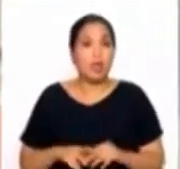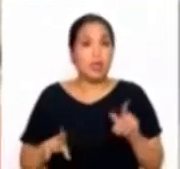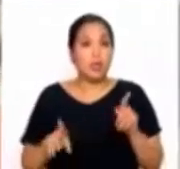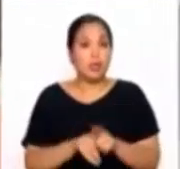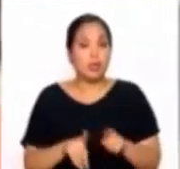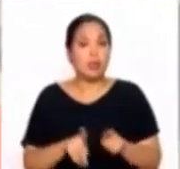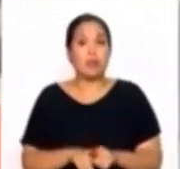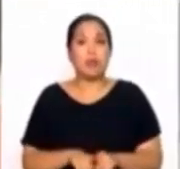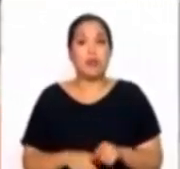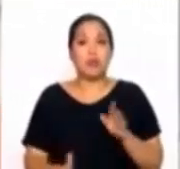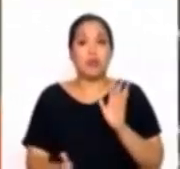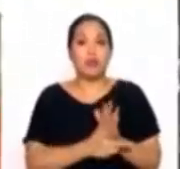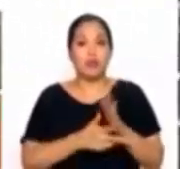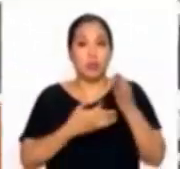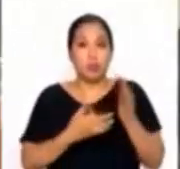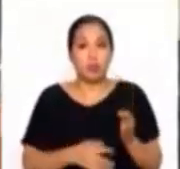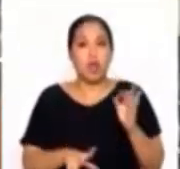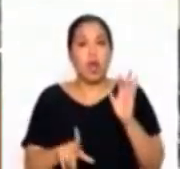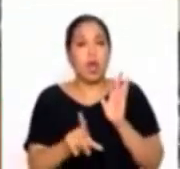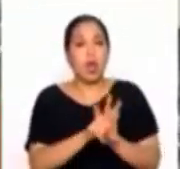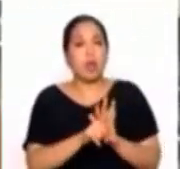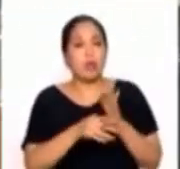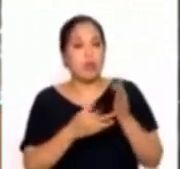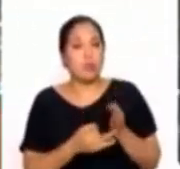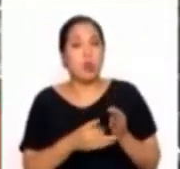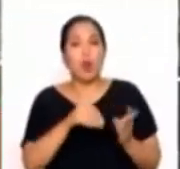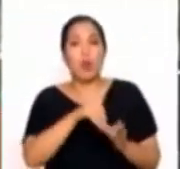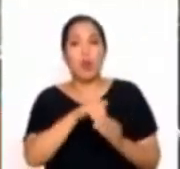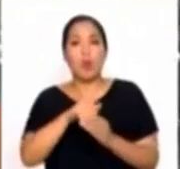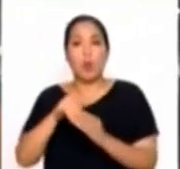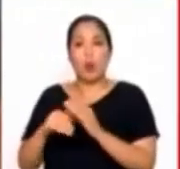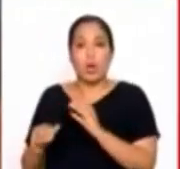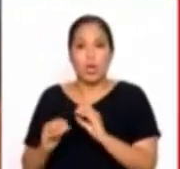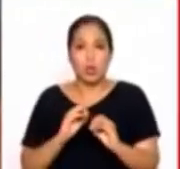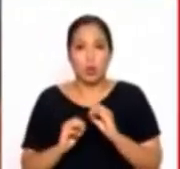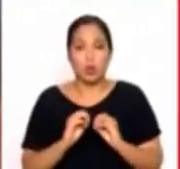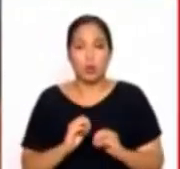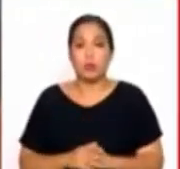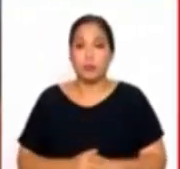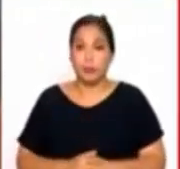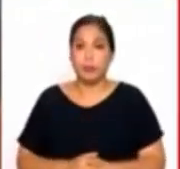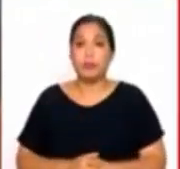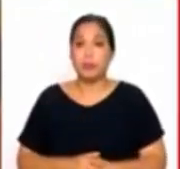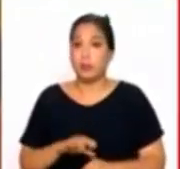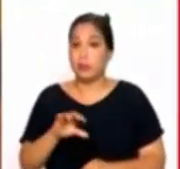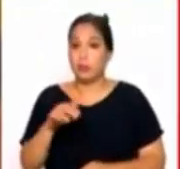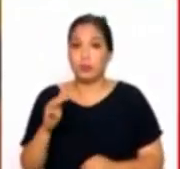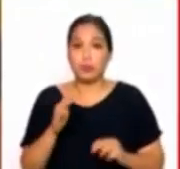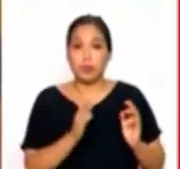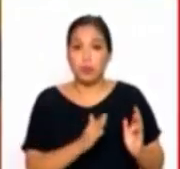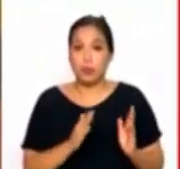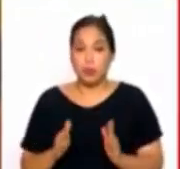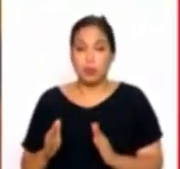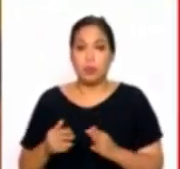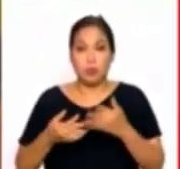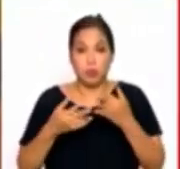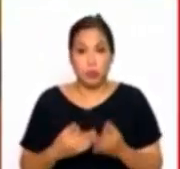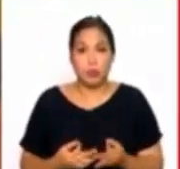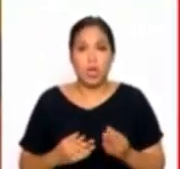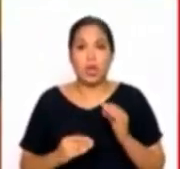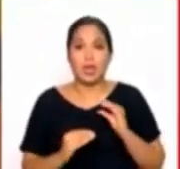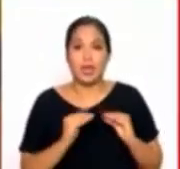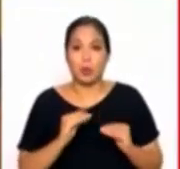la constitucionalidad de la ley que regula el referéndum. En otro momento, se refirió a los procesos